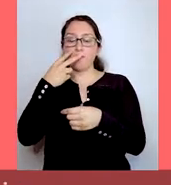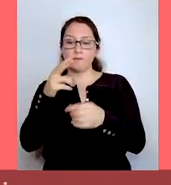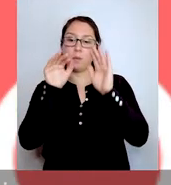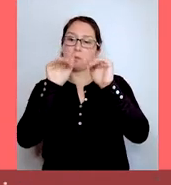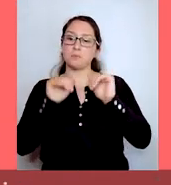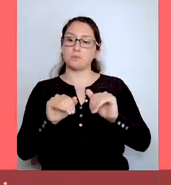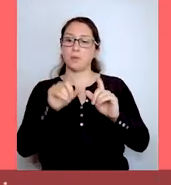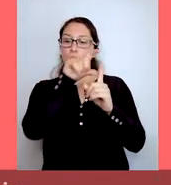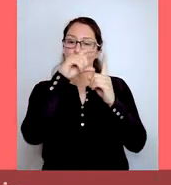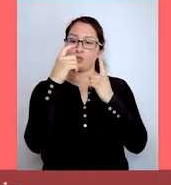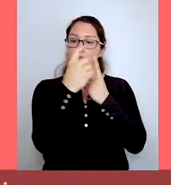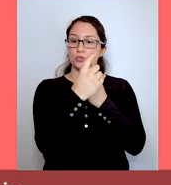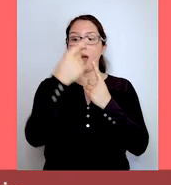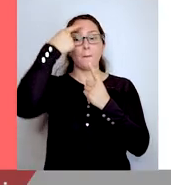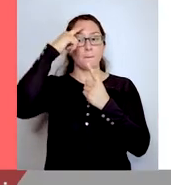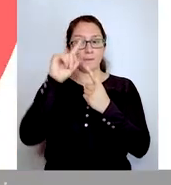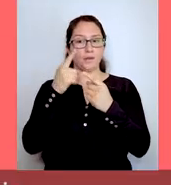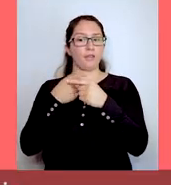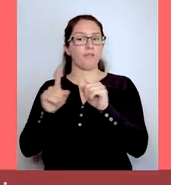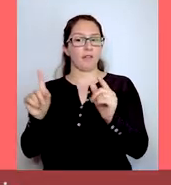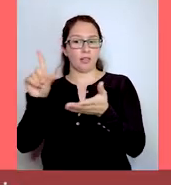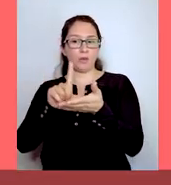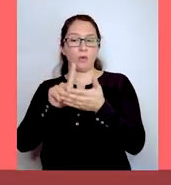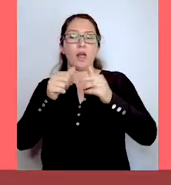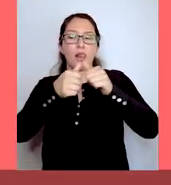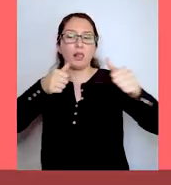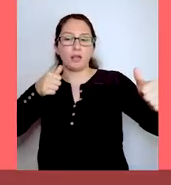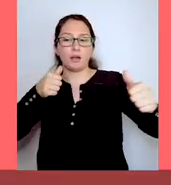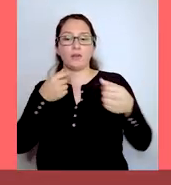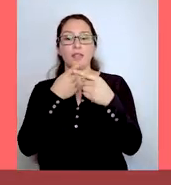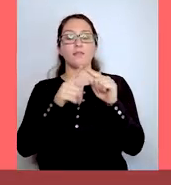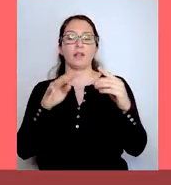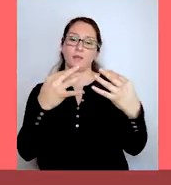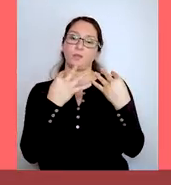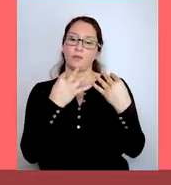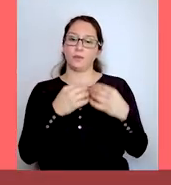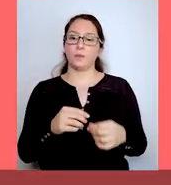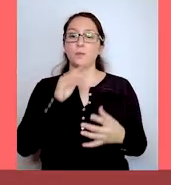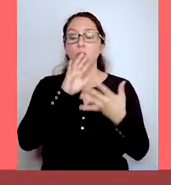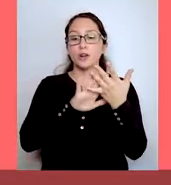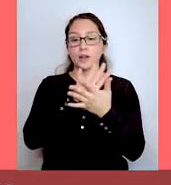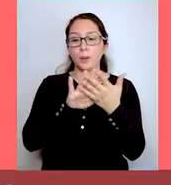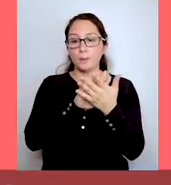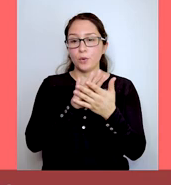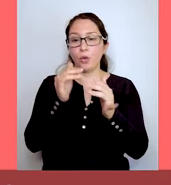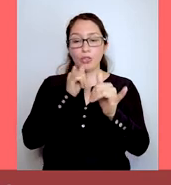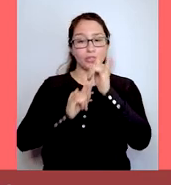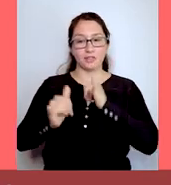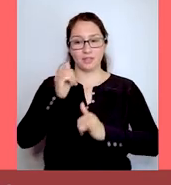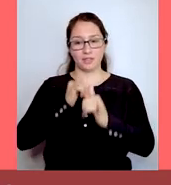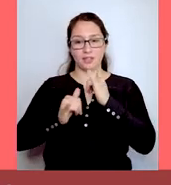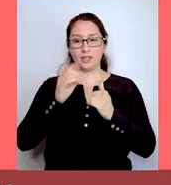que realizan consumo cultural de manera no presencial o a distancia, a diferencia de la definición de los públicos. Están